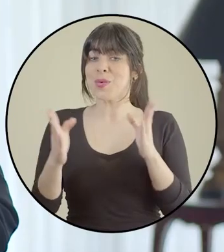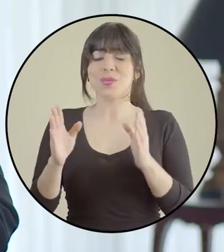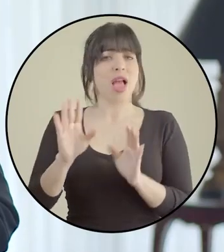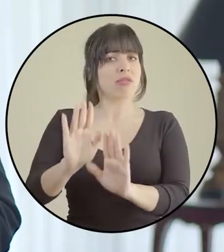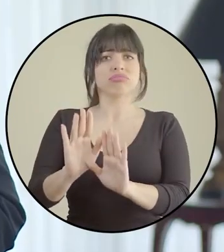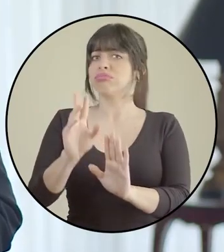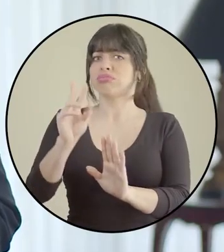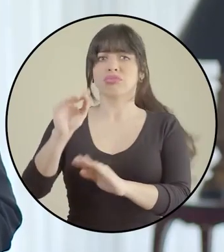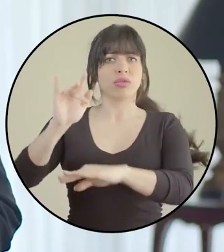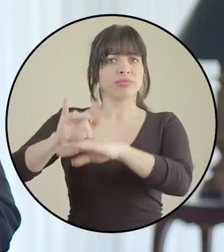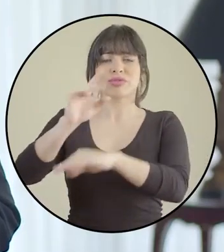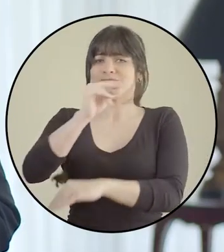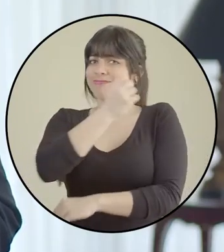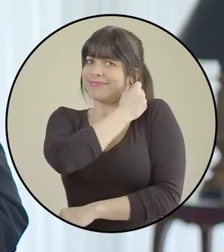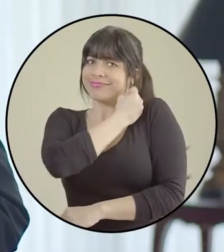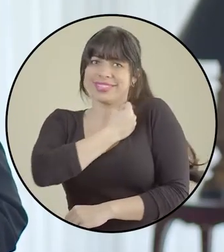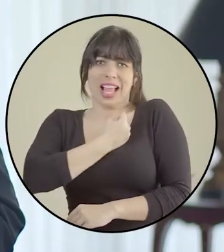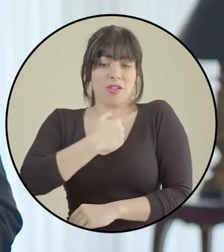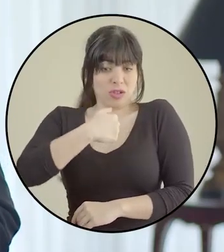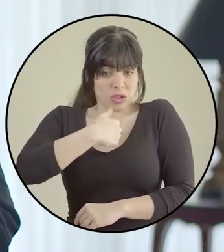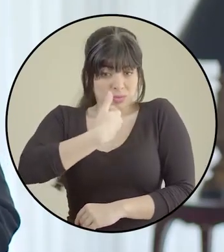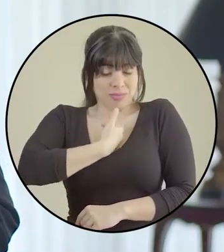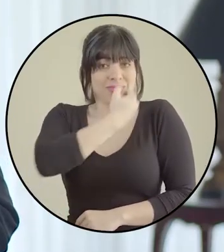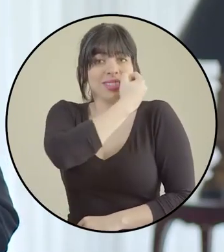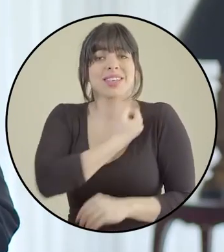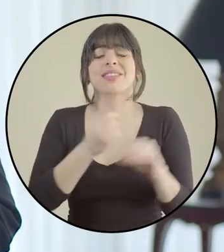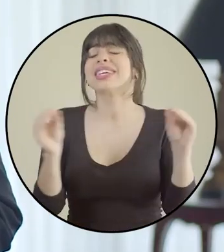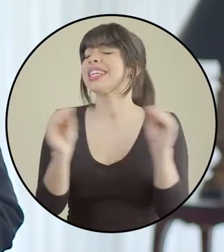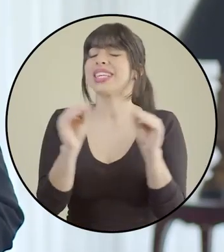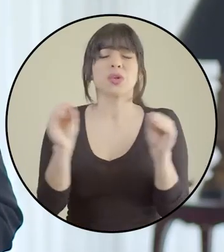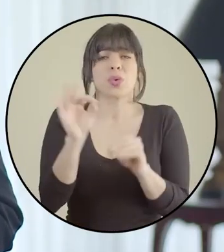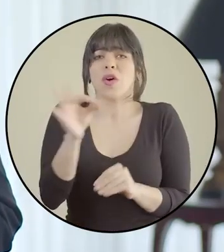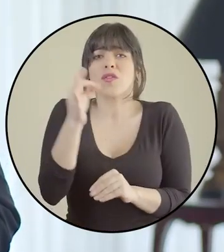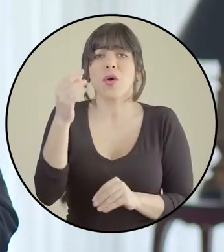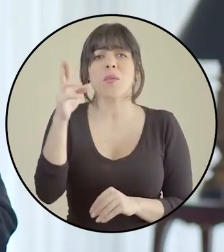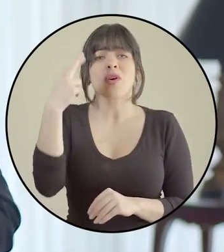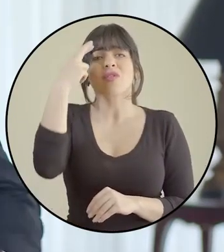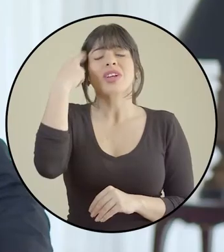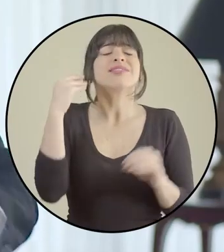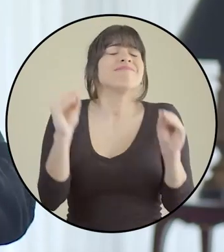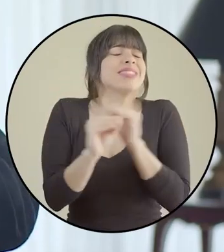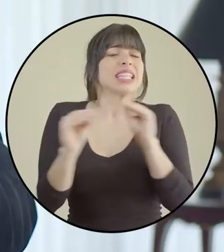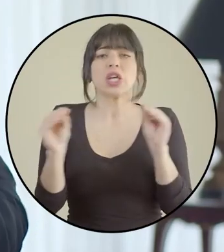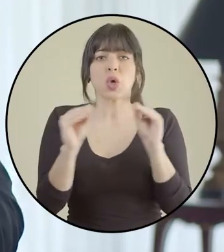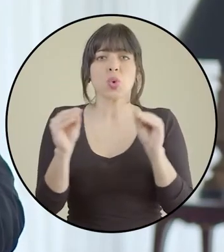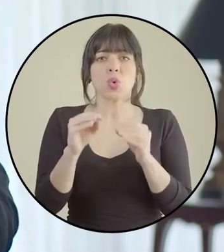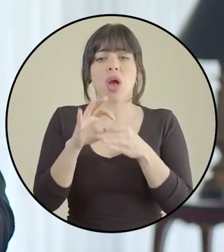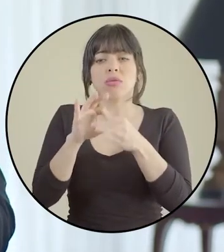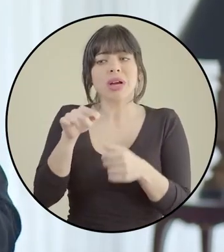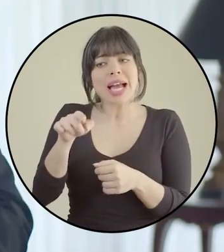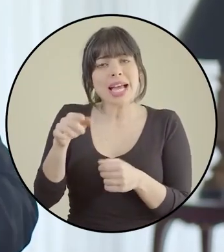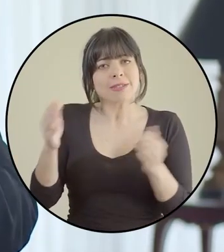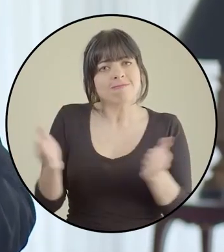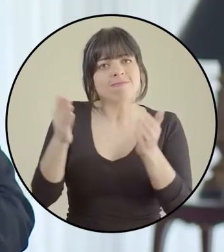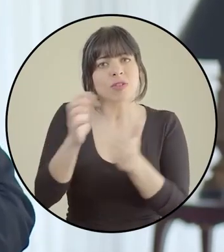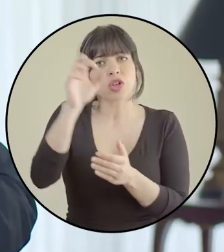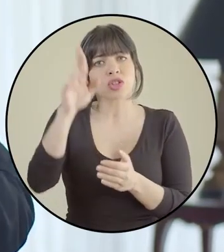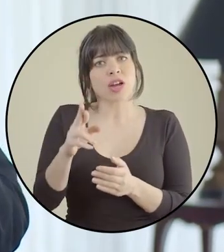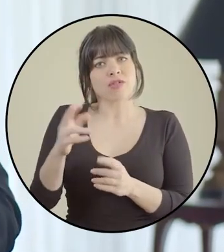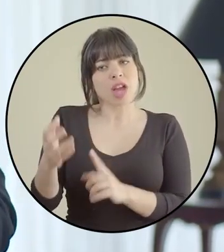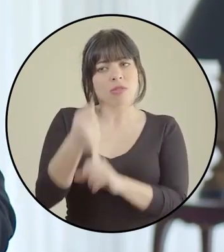pública. No sacrificaremos, no sacrificaré desde ningún punto de vista y por ningún motivo esta